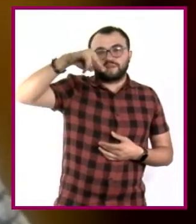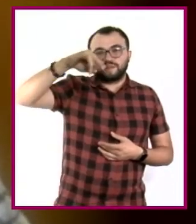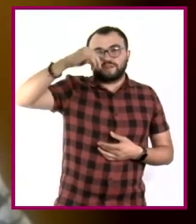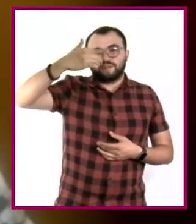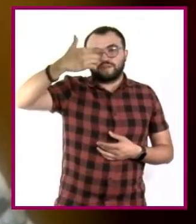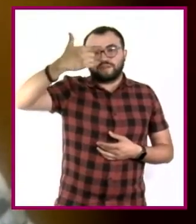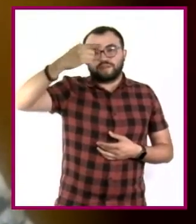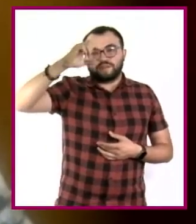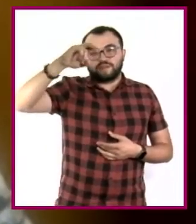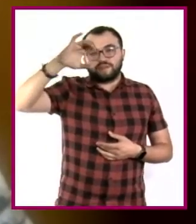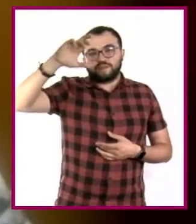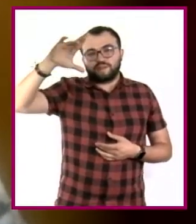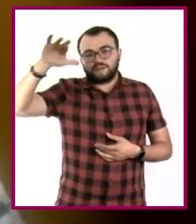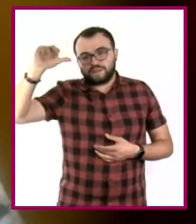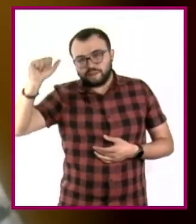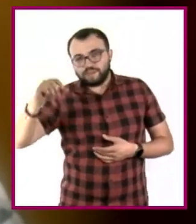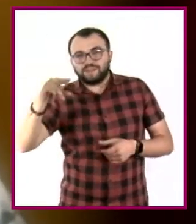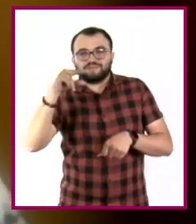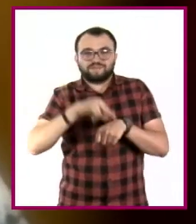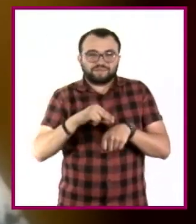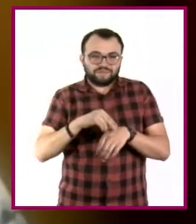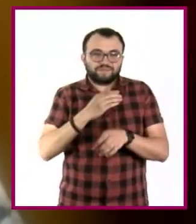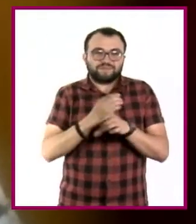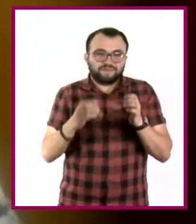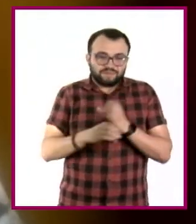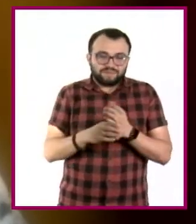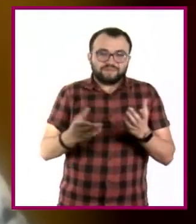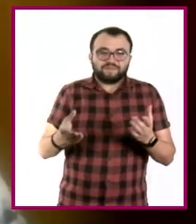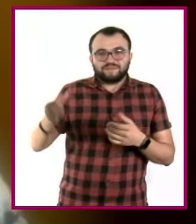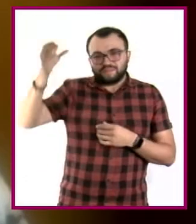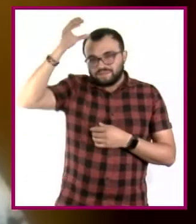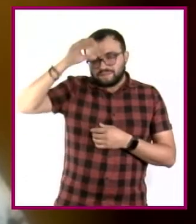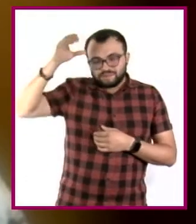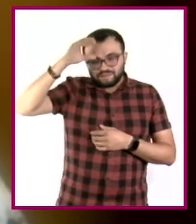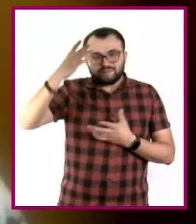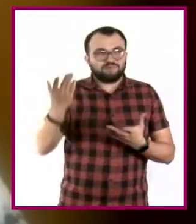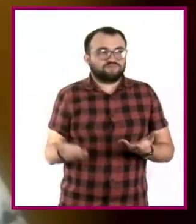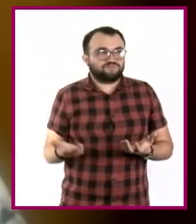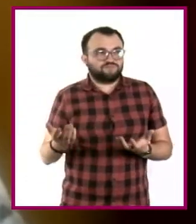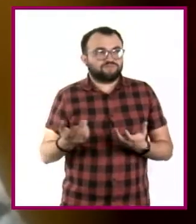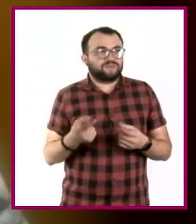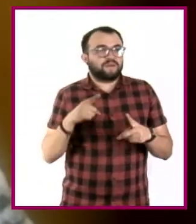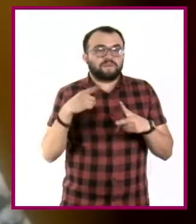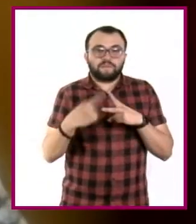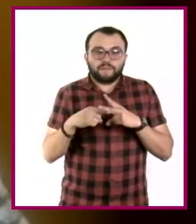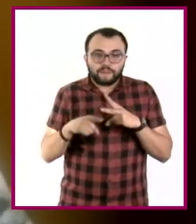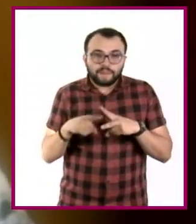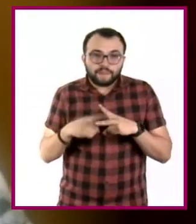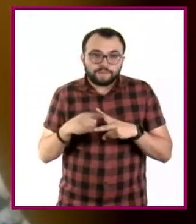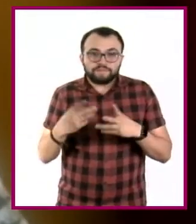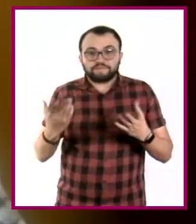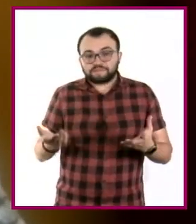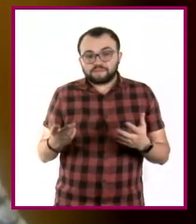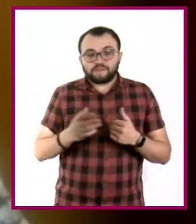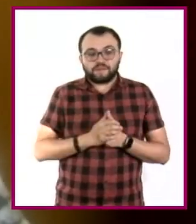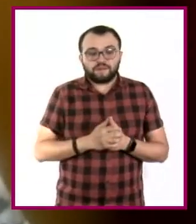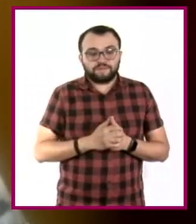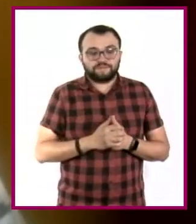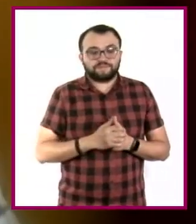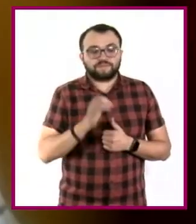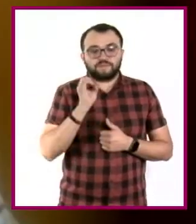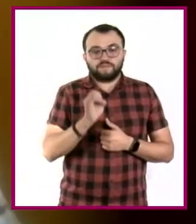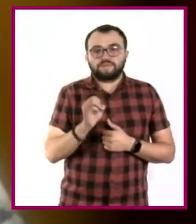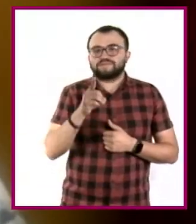una carrera médica, por ejemplo, de las ciencias exactas, algo que tenga que ver con matemáticas, algo que tenga que ver con lo